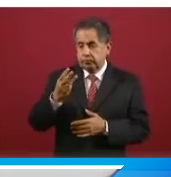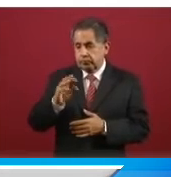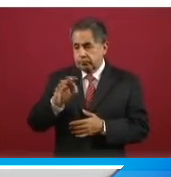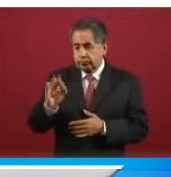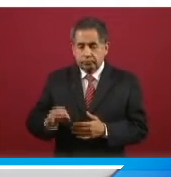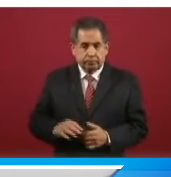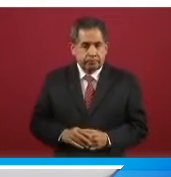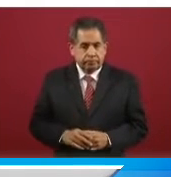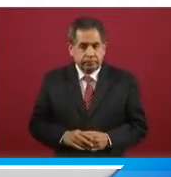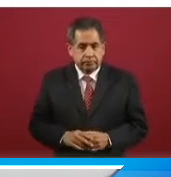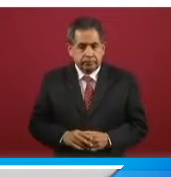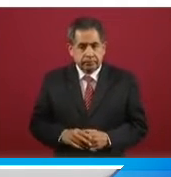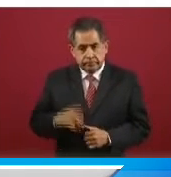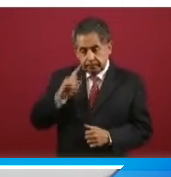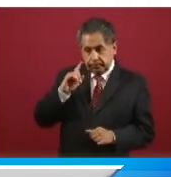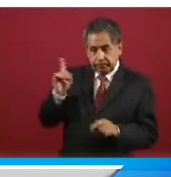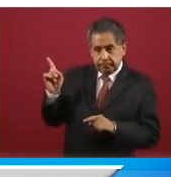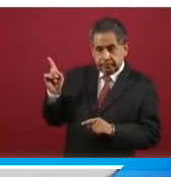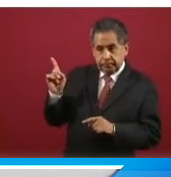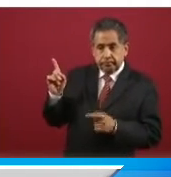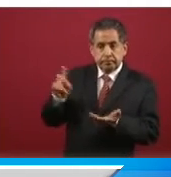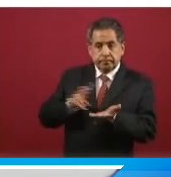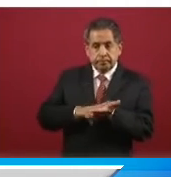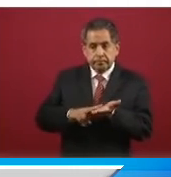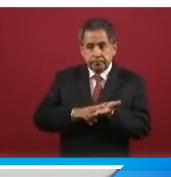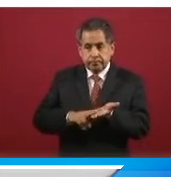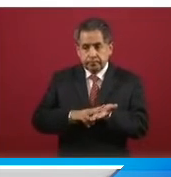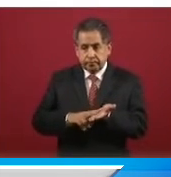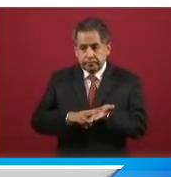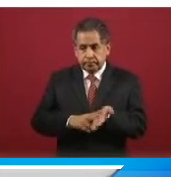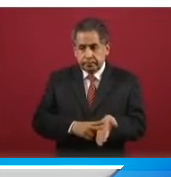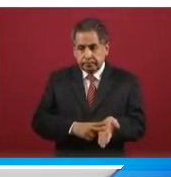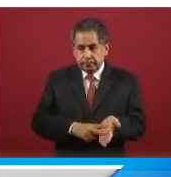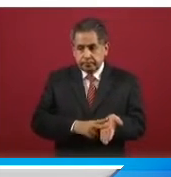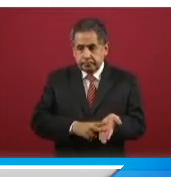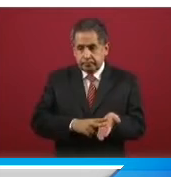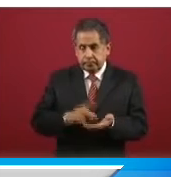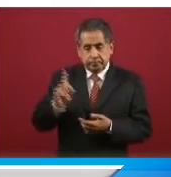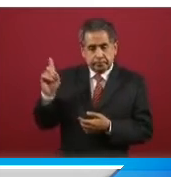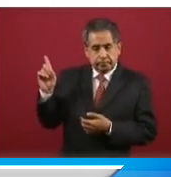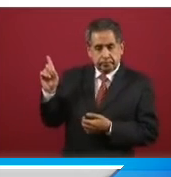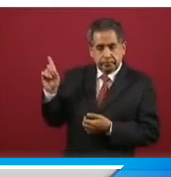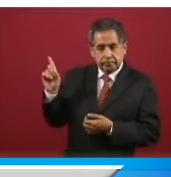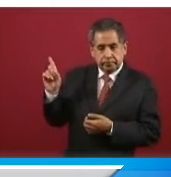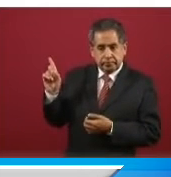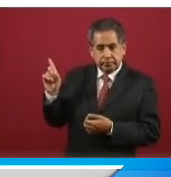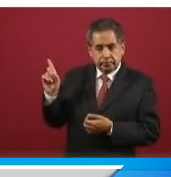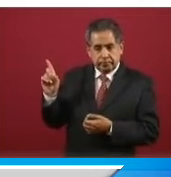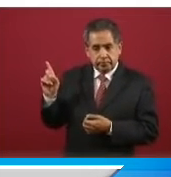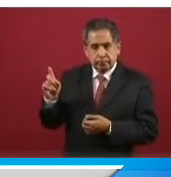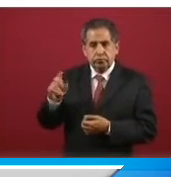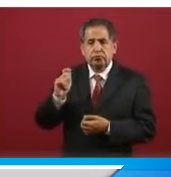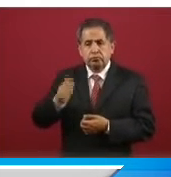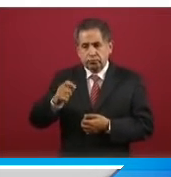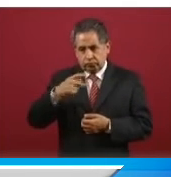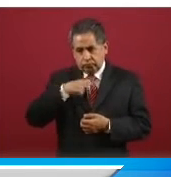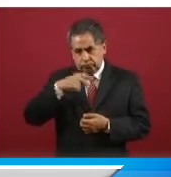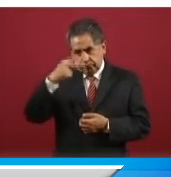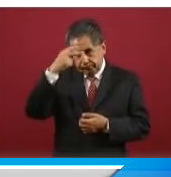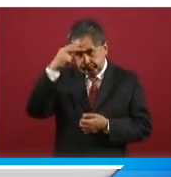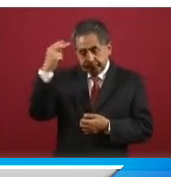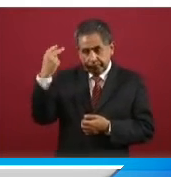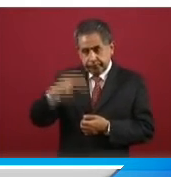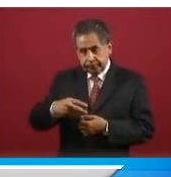están por confirmarse. Esta reunión permitirá aterrizar el programa que se realizará en la frontera entre ambos países. Reitera que México no será por